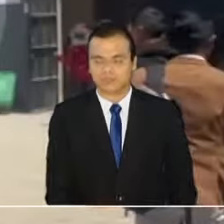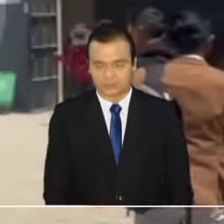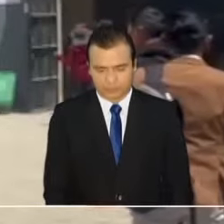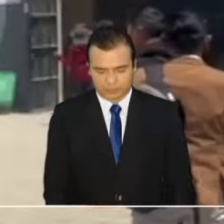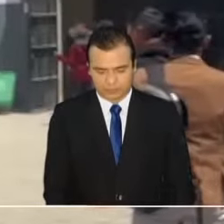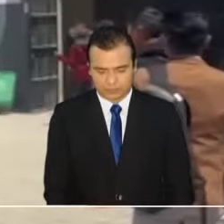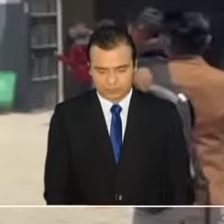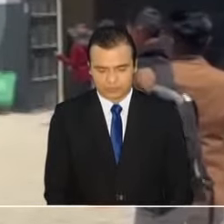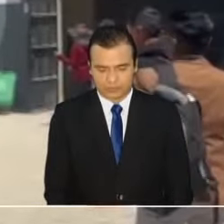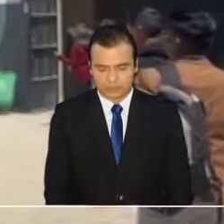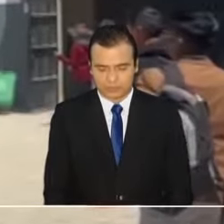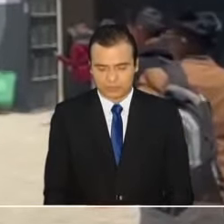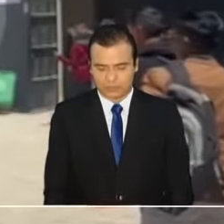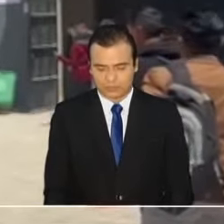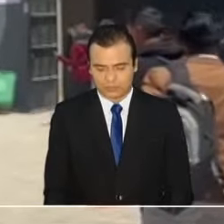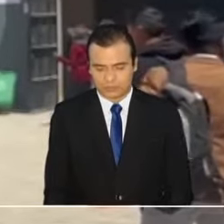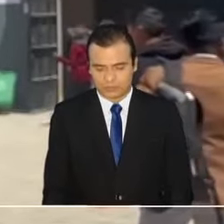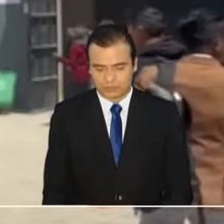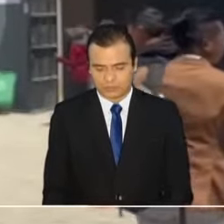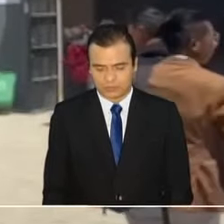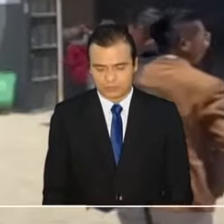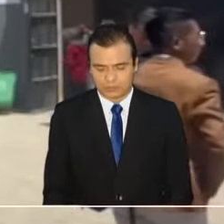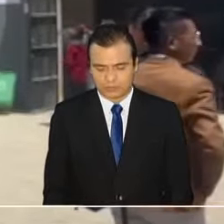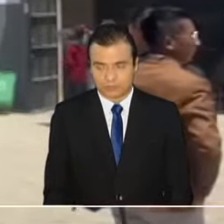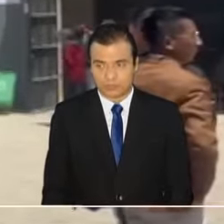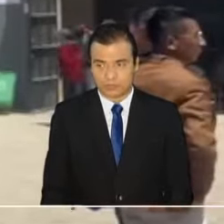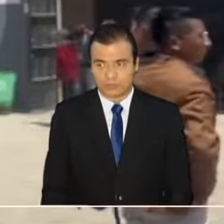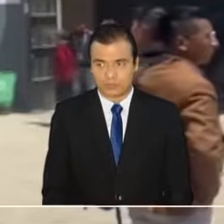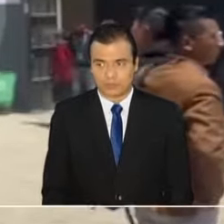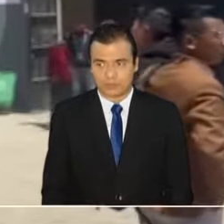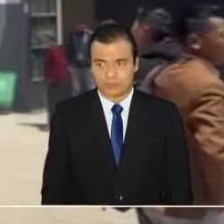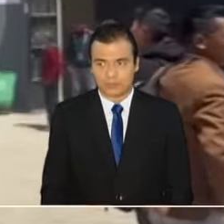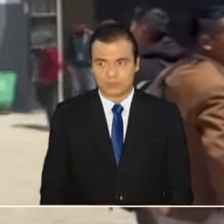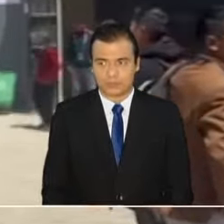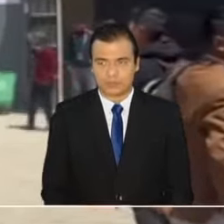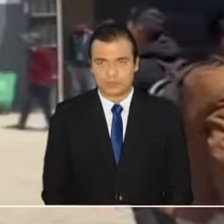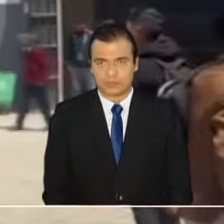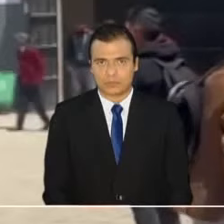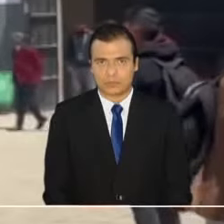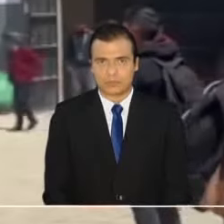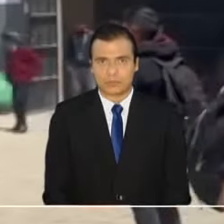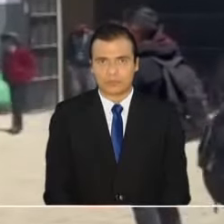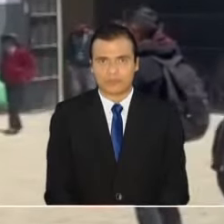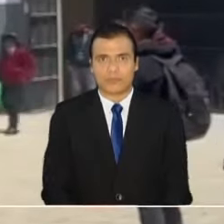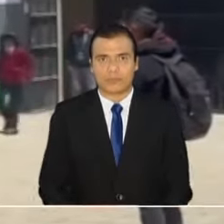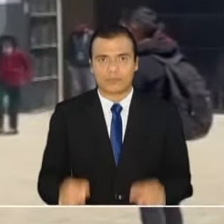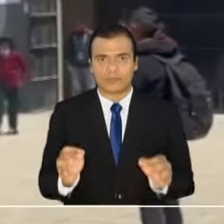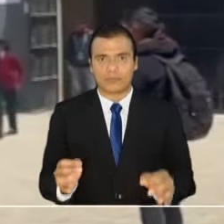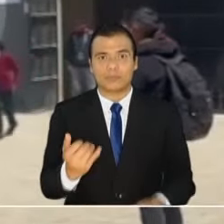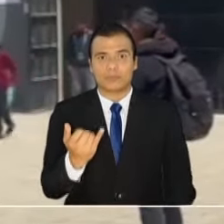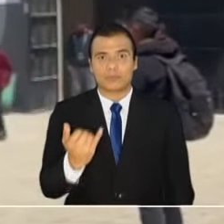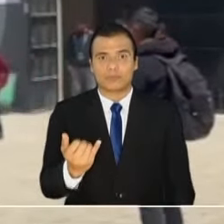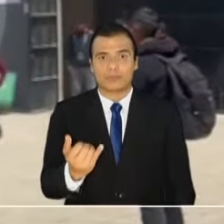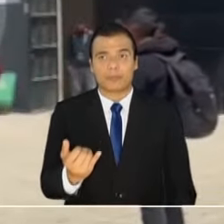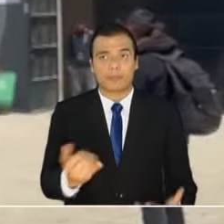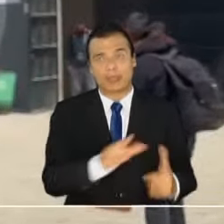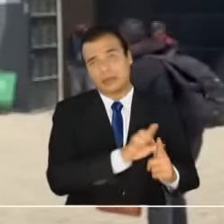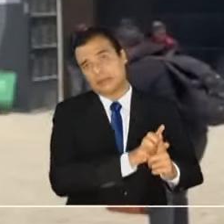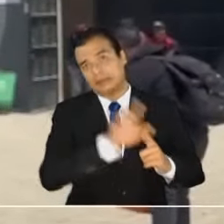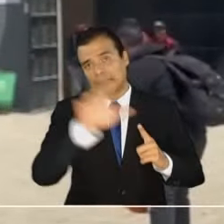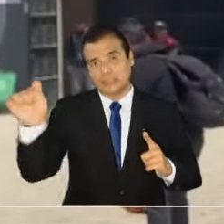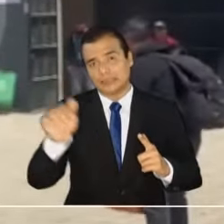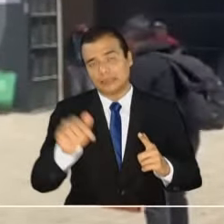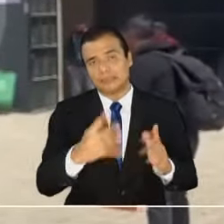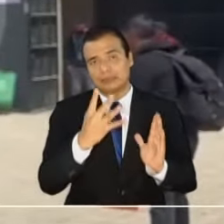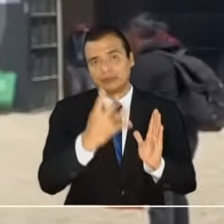Carlos, quienes también están muy confiados son los bolivianos, con los 4.150 metros de altura en donde nos encontramos en este momento, quienes vienen de ganar en la